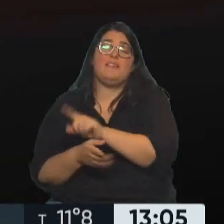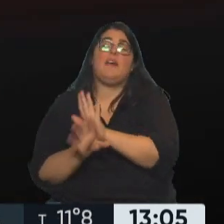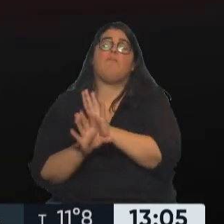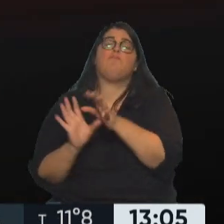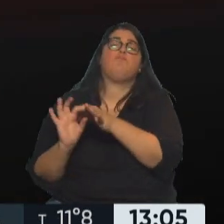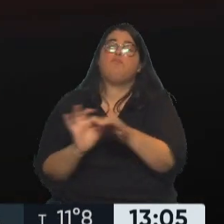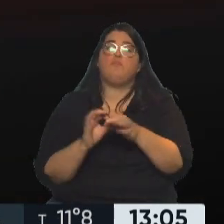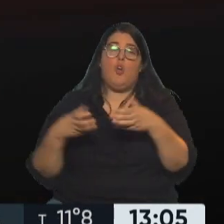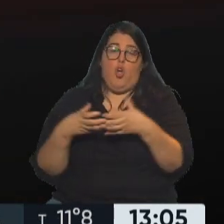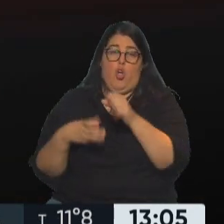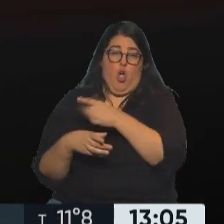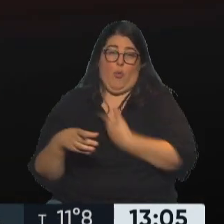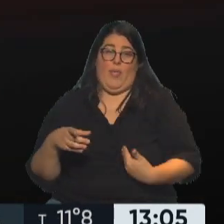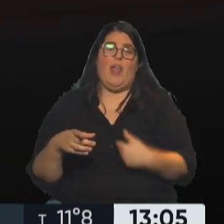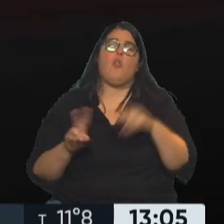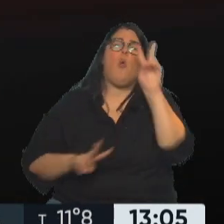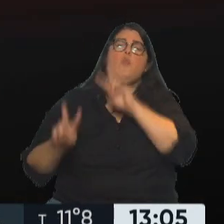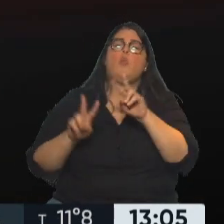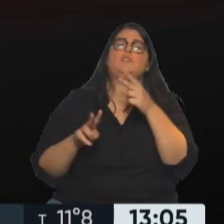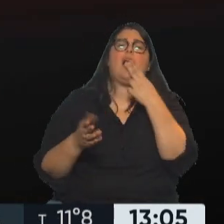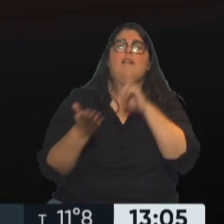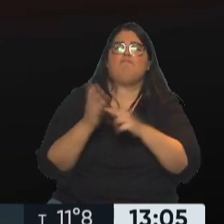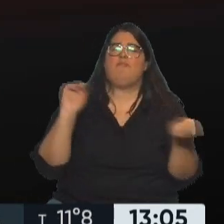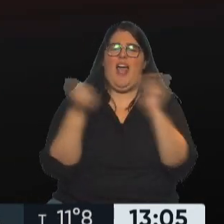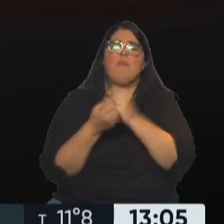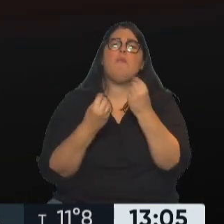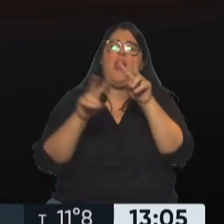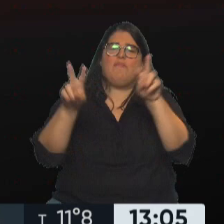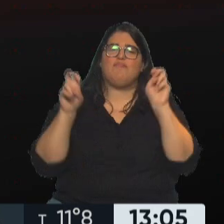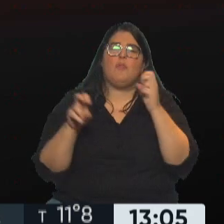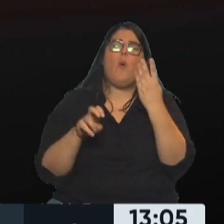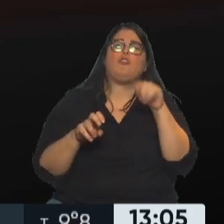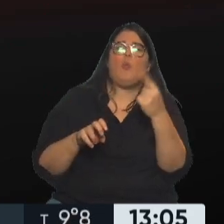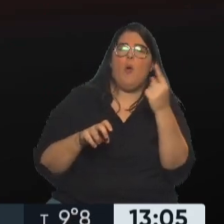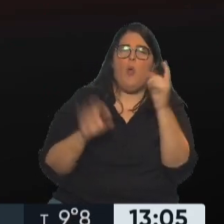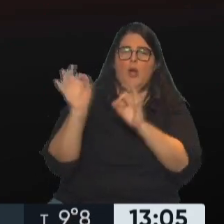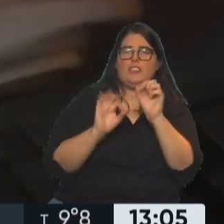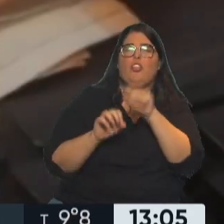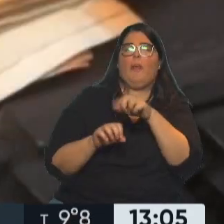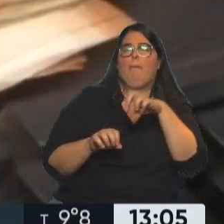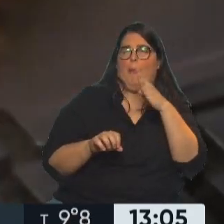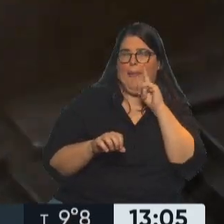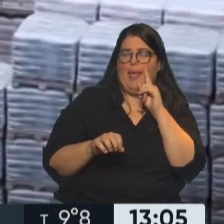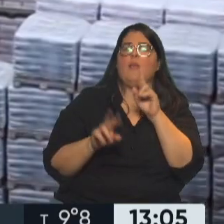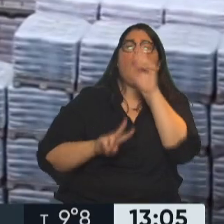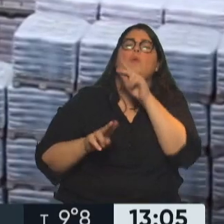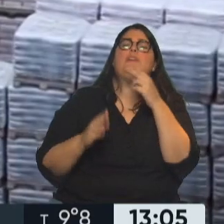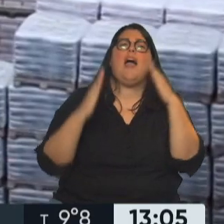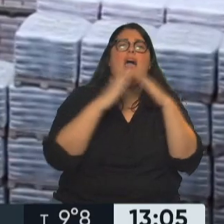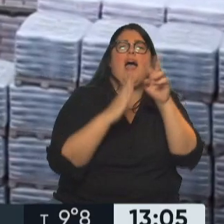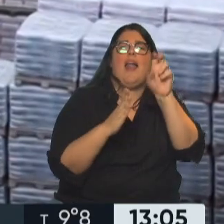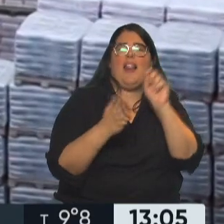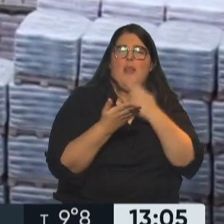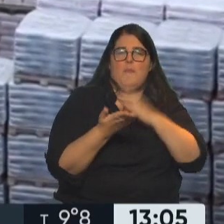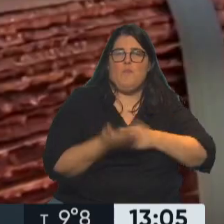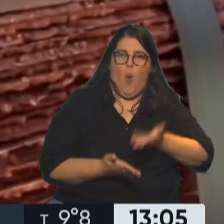una reforma tributaria con la que busca recaudar 4,1 puntos del PBI en 4 años, con una suba en el impuesto a las rentas, la reducción